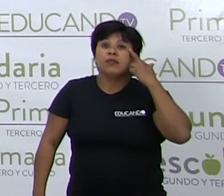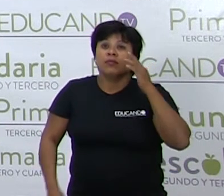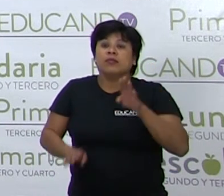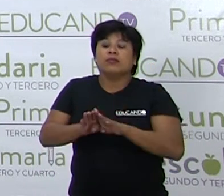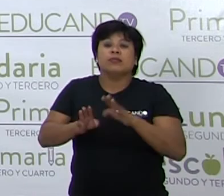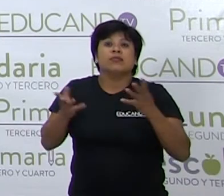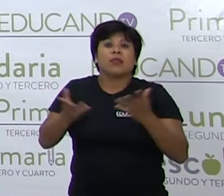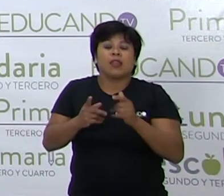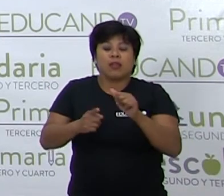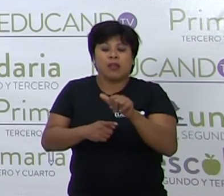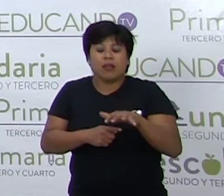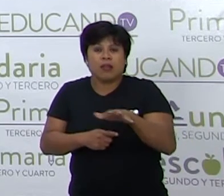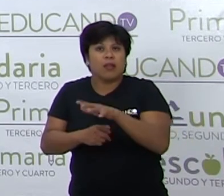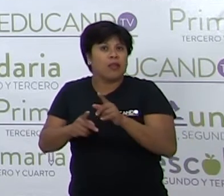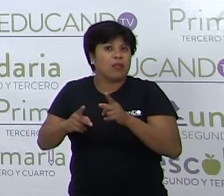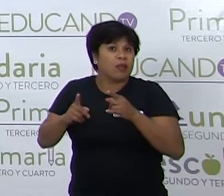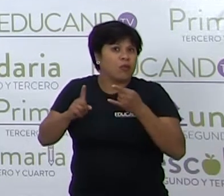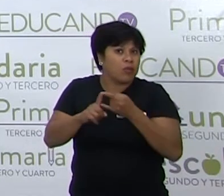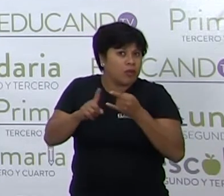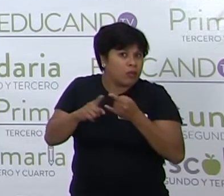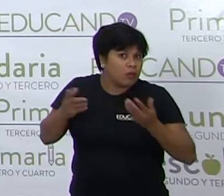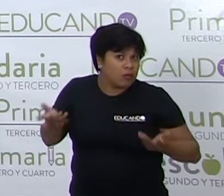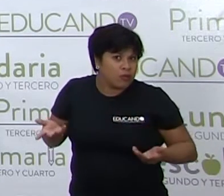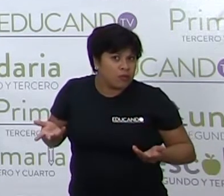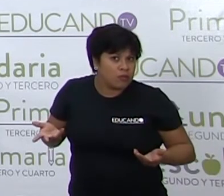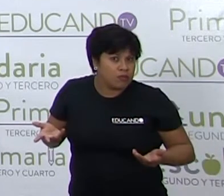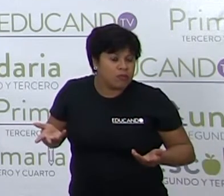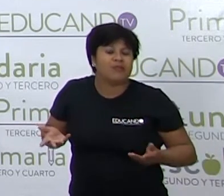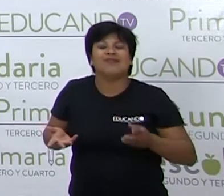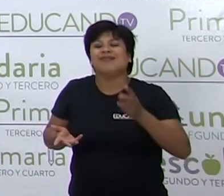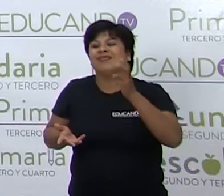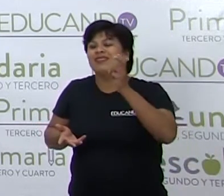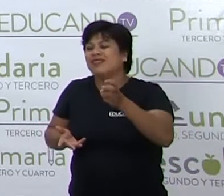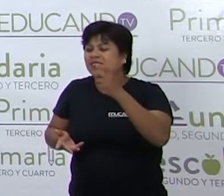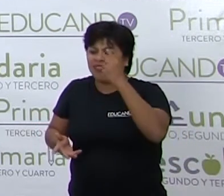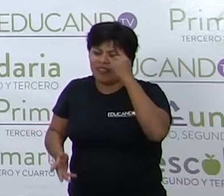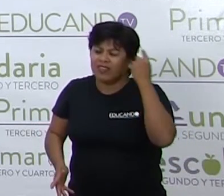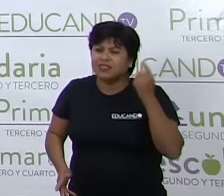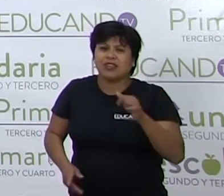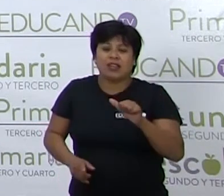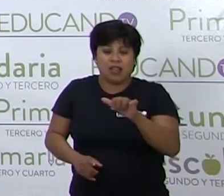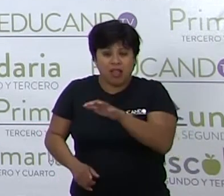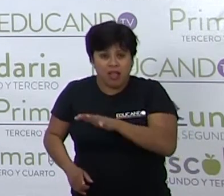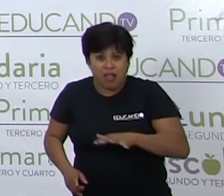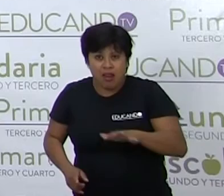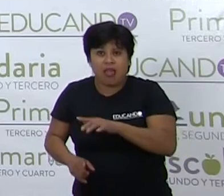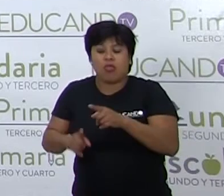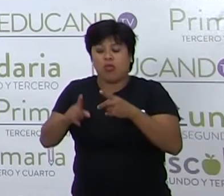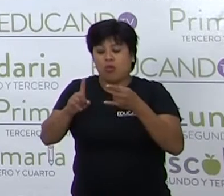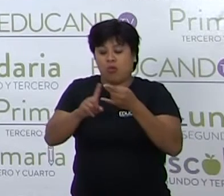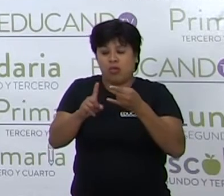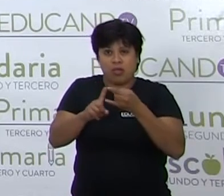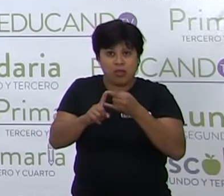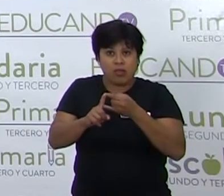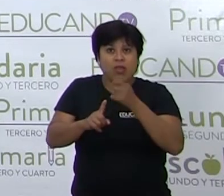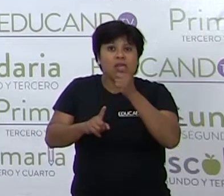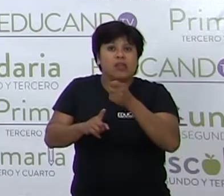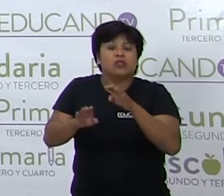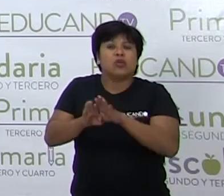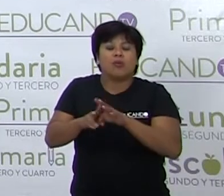se calcula el área de un cuadrado pero si es muy fácil el área de un cuadrado se